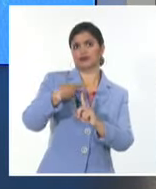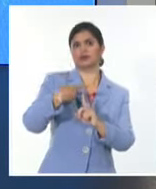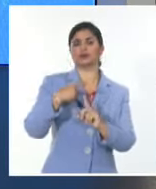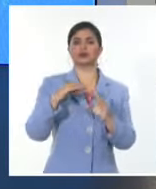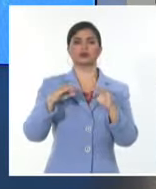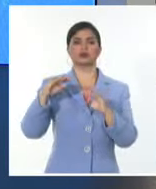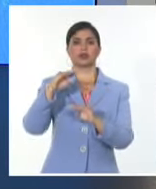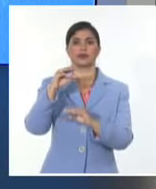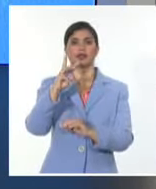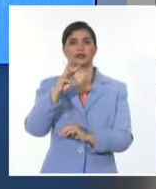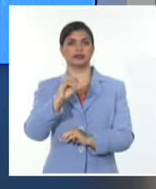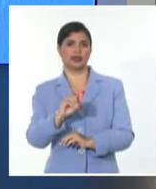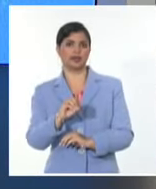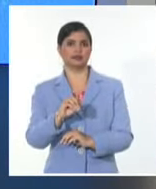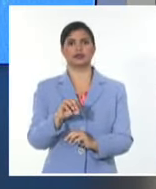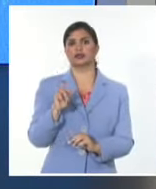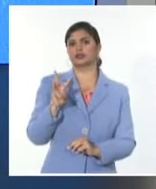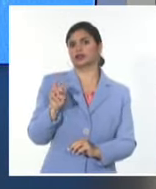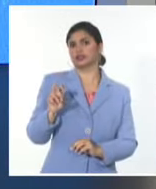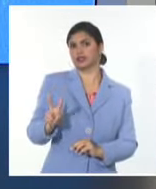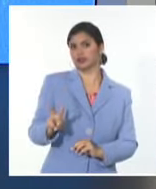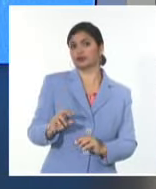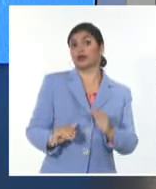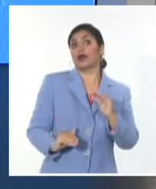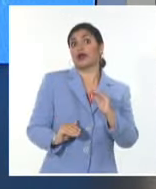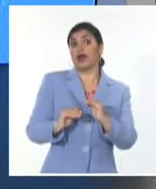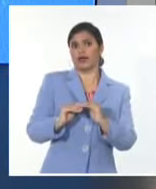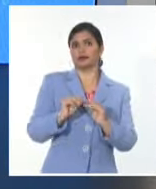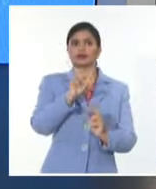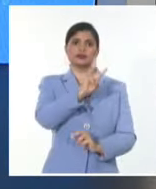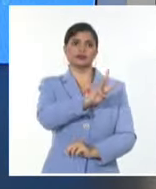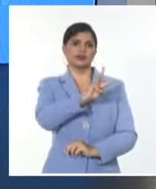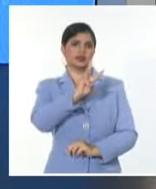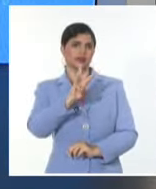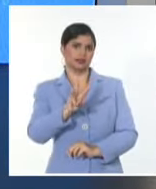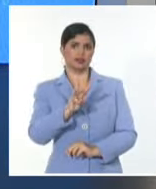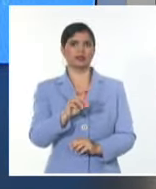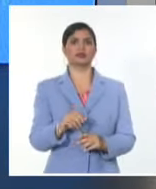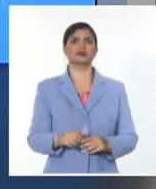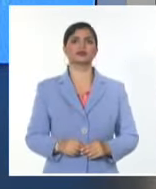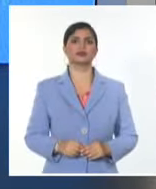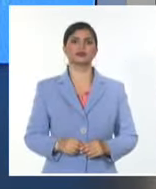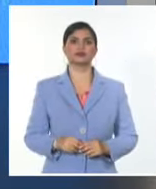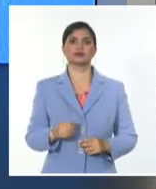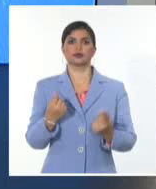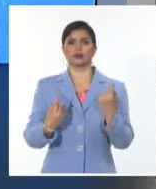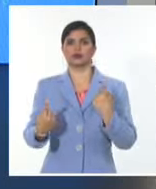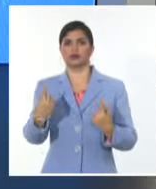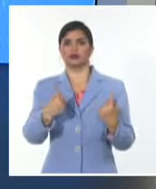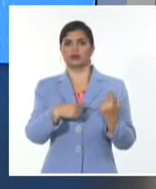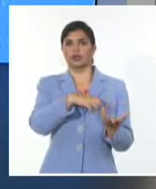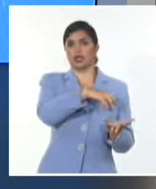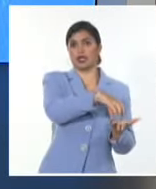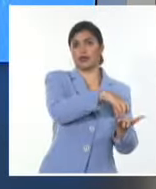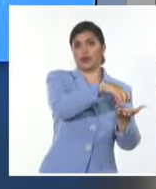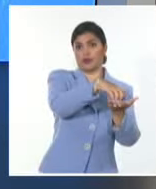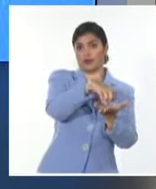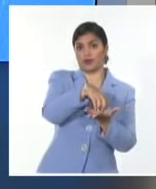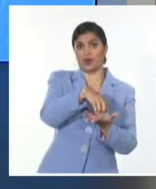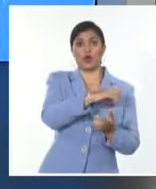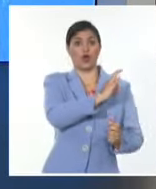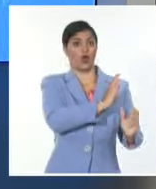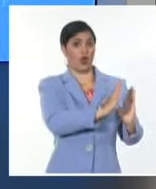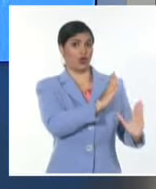a 32 gr en gran parte del país valores de hasta 33 gr en zonas del interior y también en algunas localidades del sur Oriental donde no se han elevado tanto las